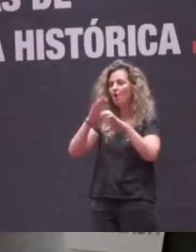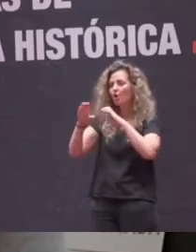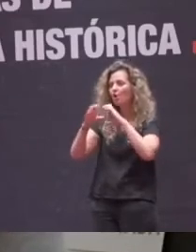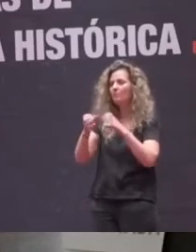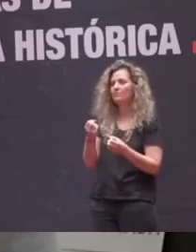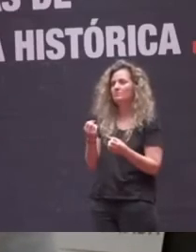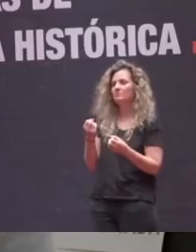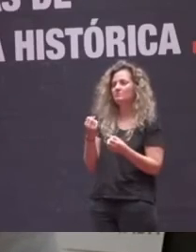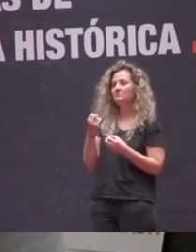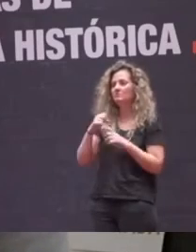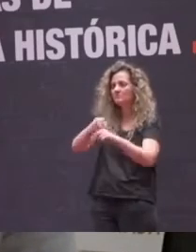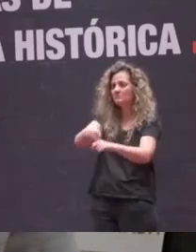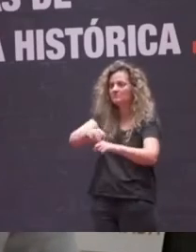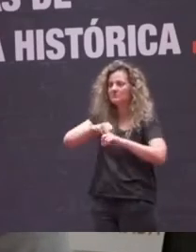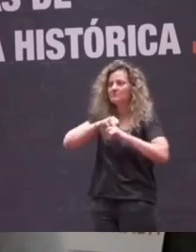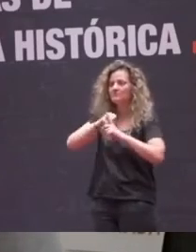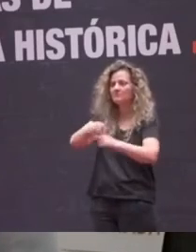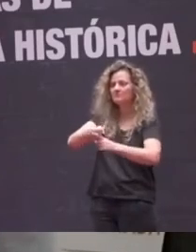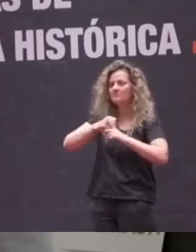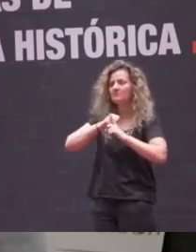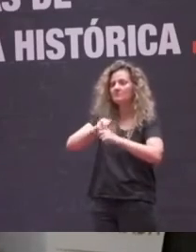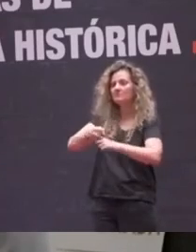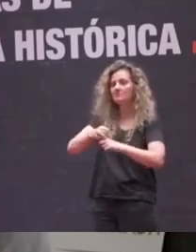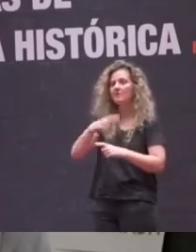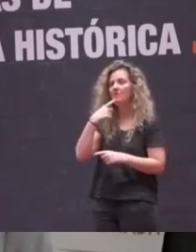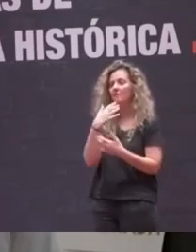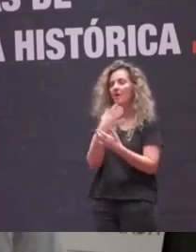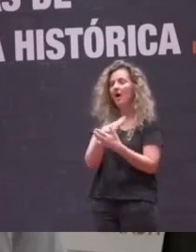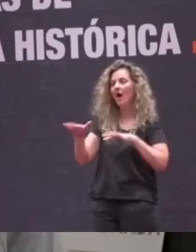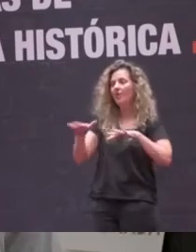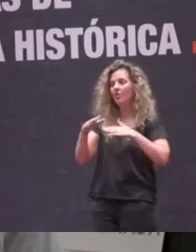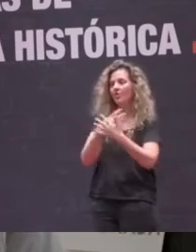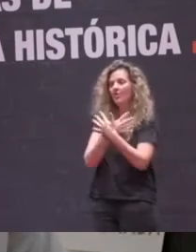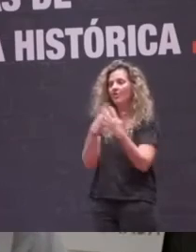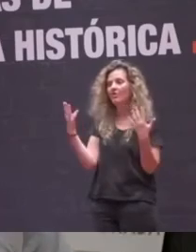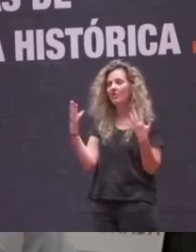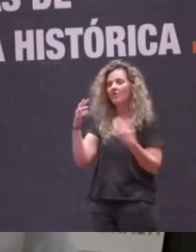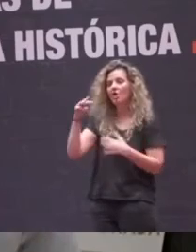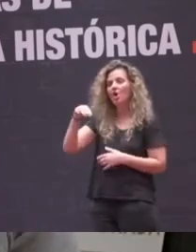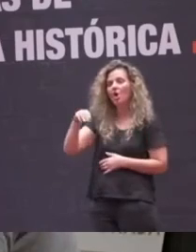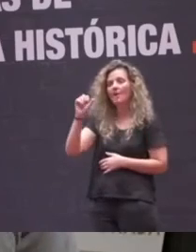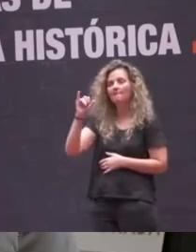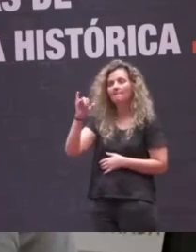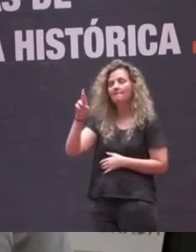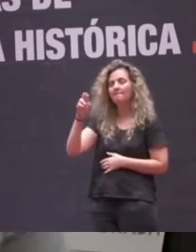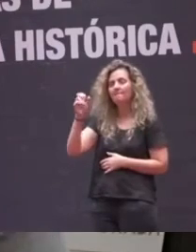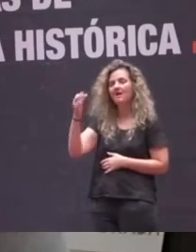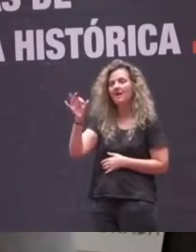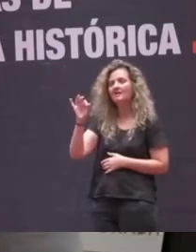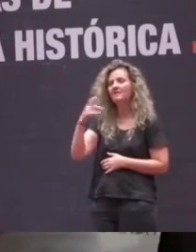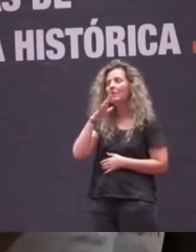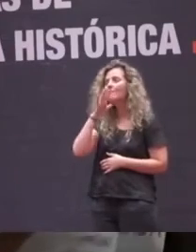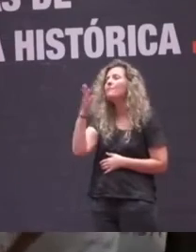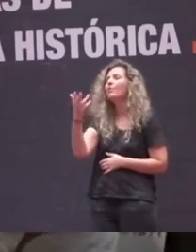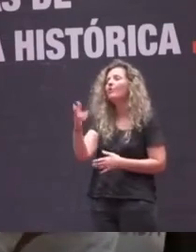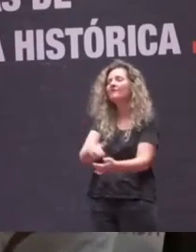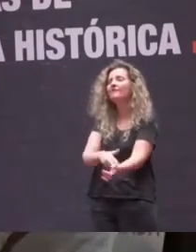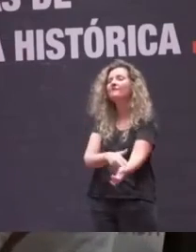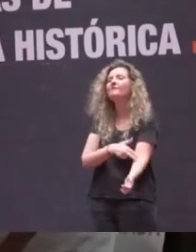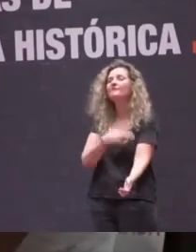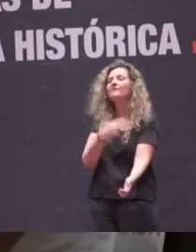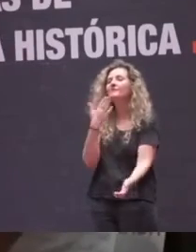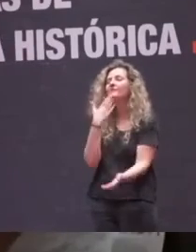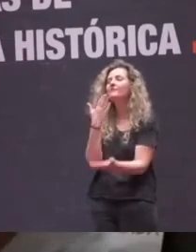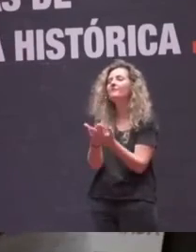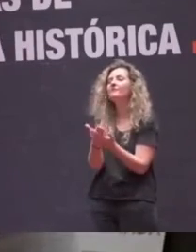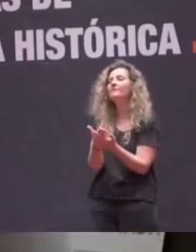está xenando presión. A acción dos 19 de Meirás, por exemplo. ¿No? Os 19 de Meirás, por que os franco